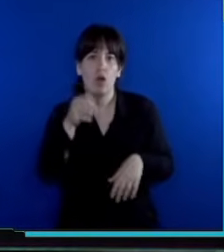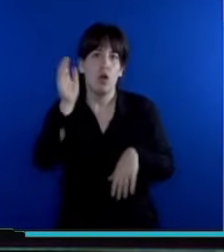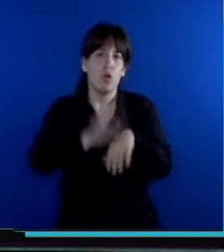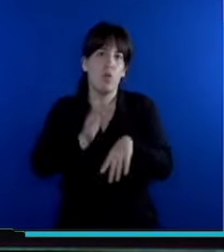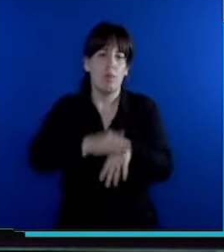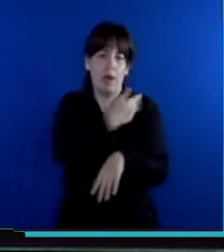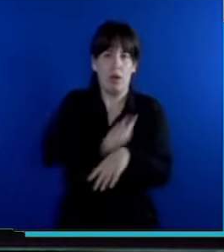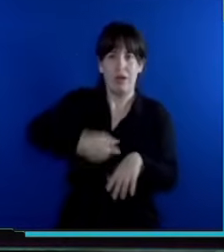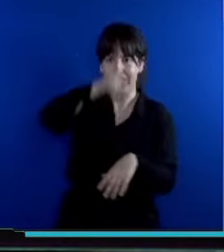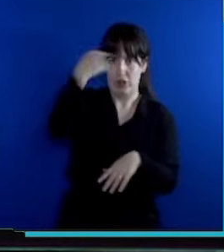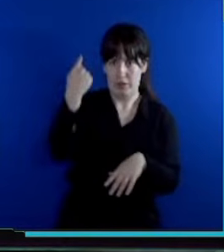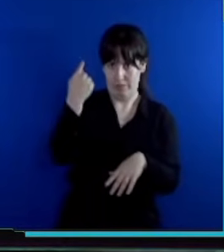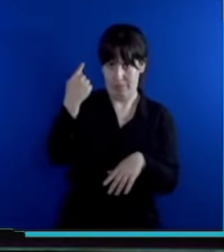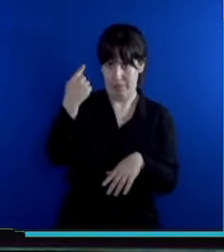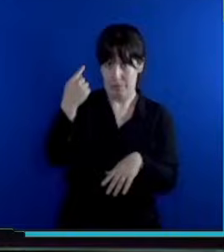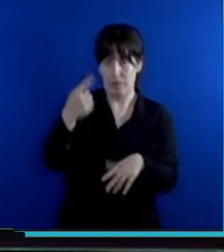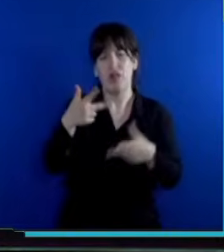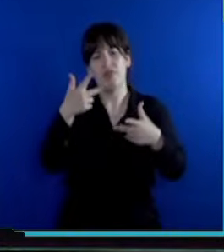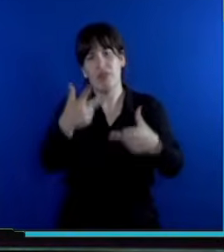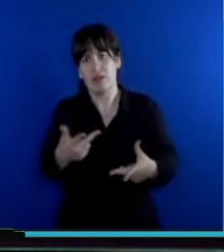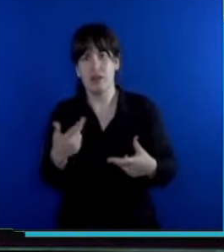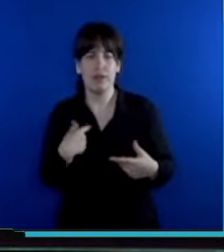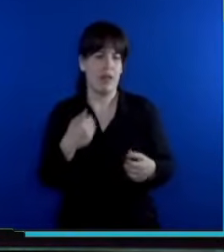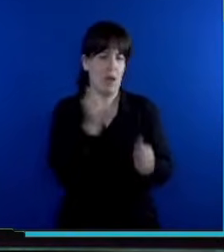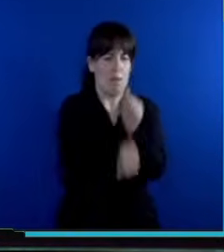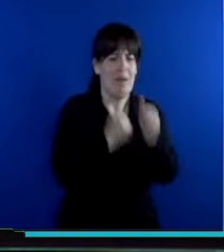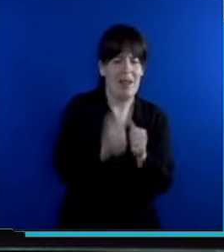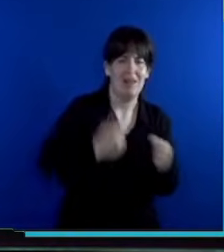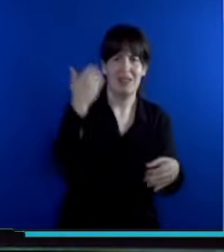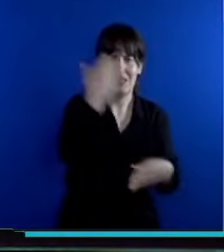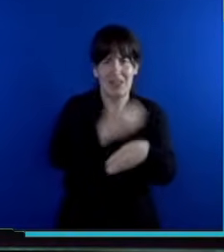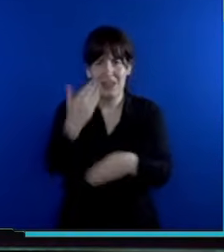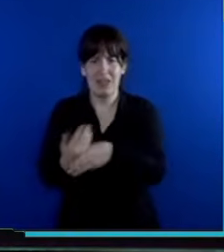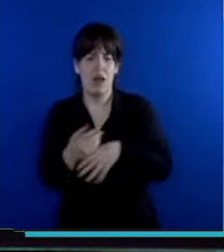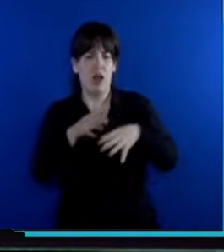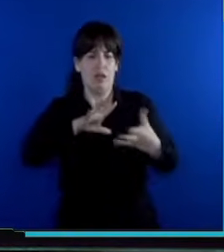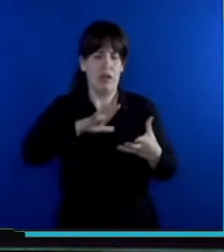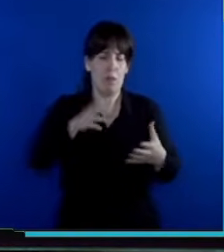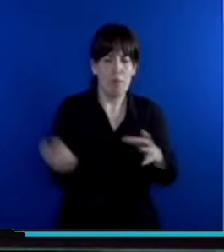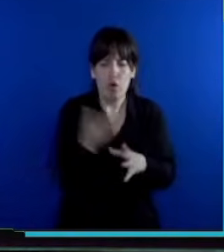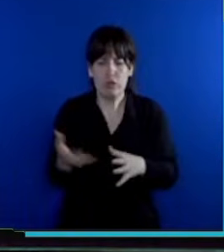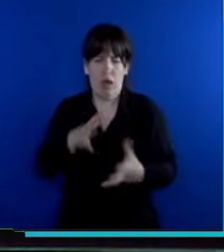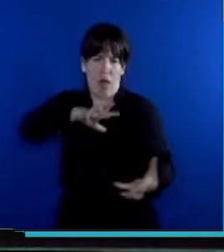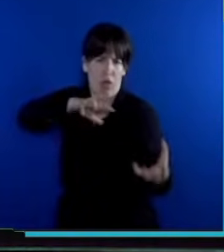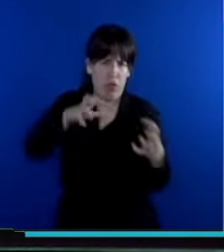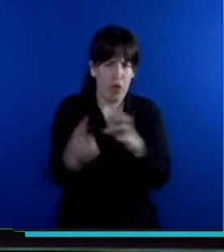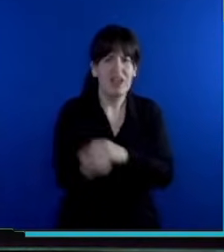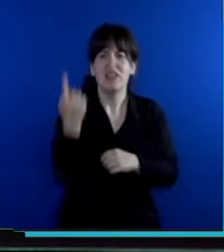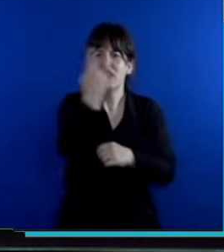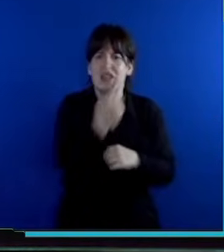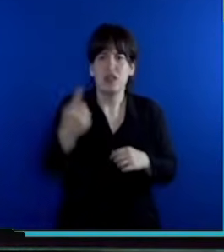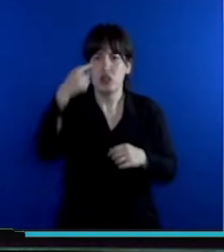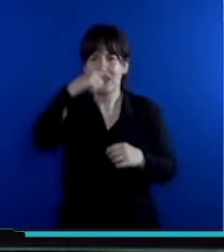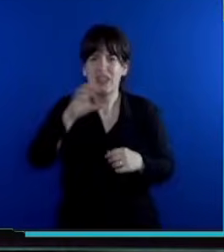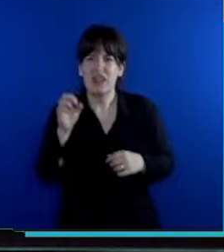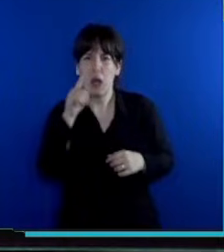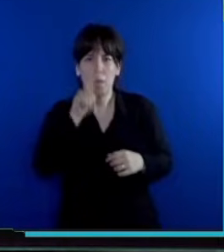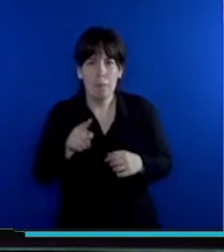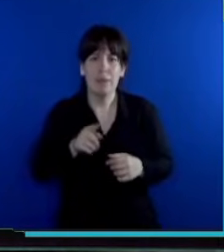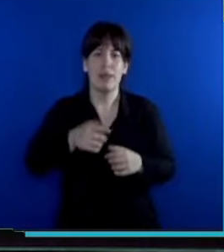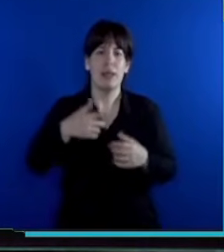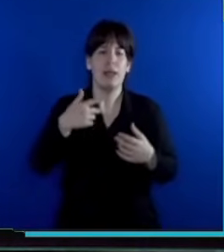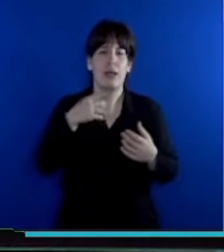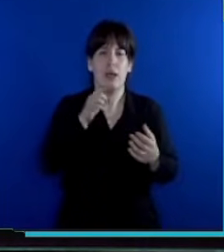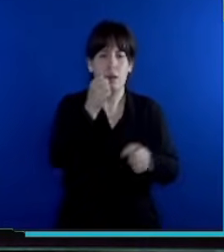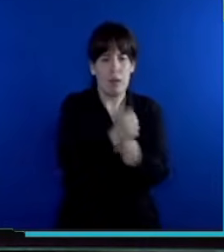gobierno nacional. Habla de cierre de empresas, de destrucción de la producción, de 170.000 empleos perdidos en la provincia